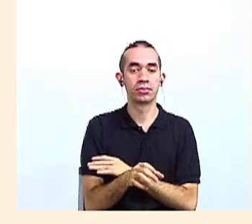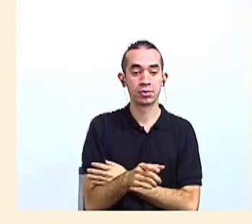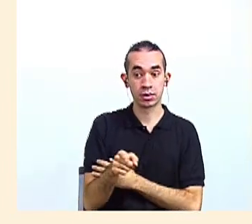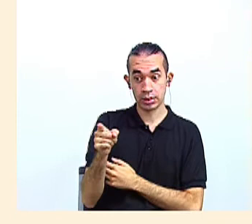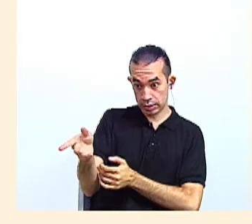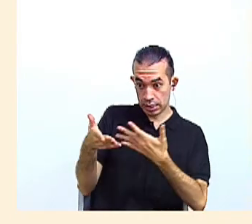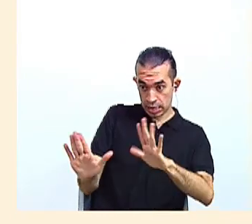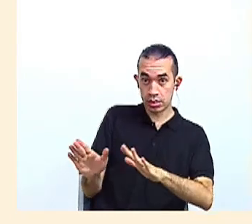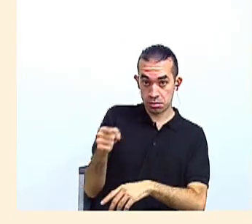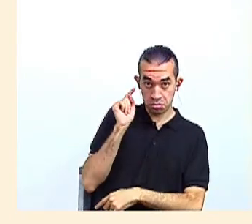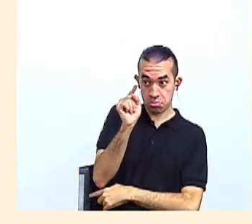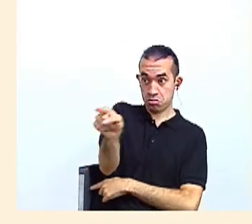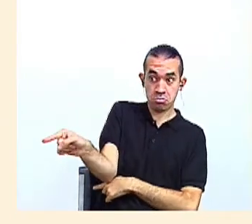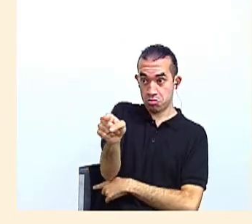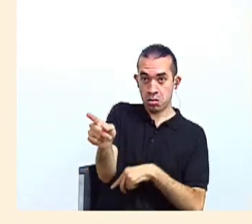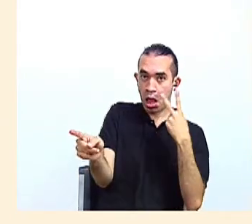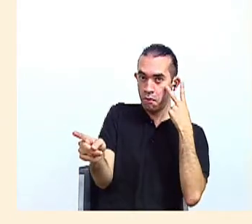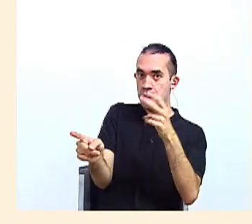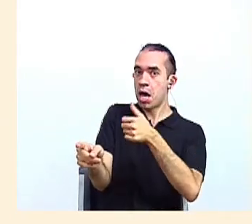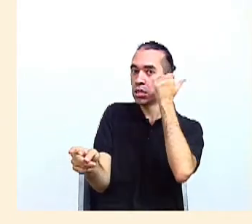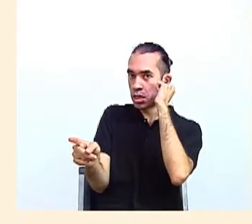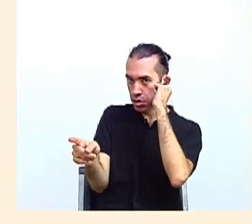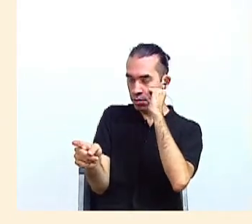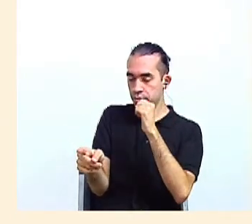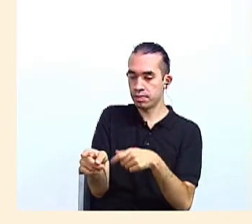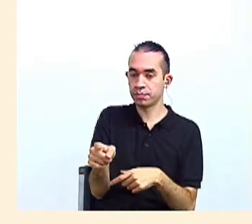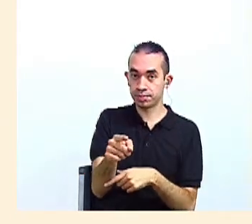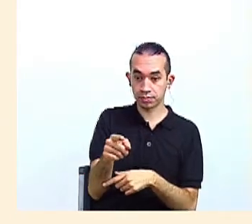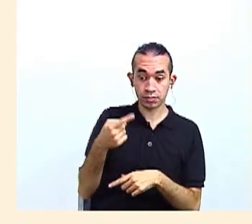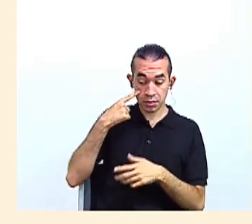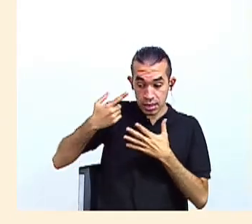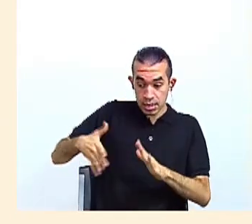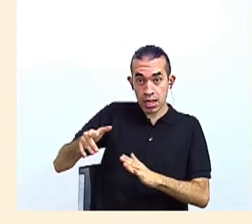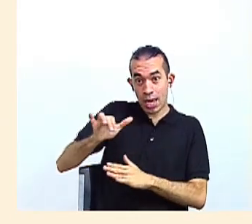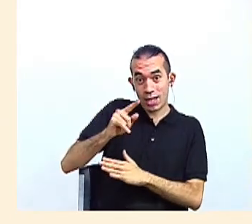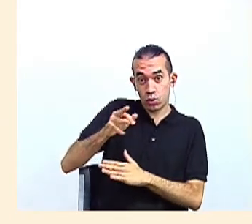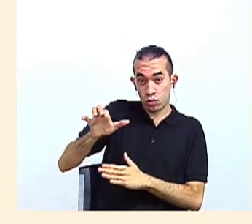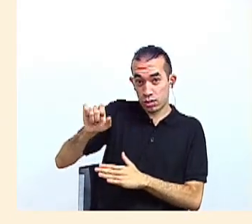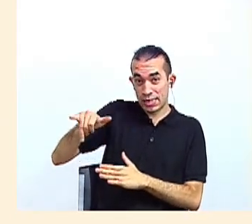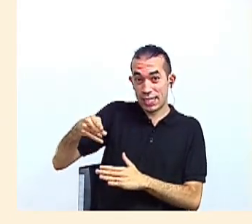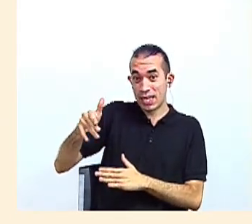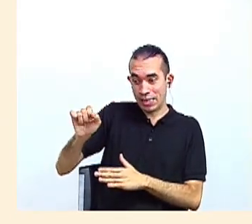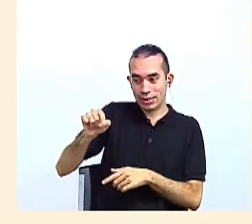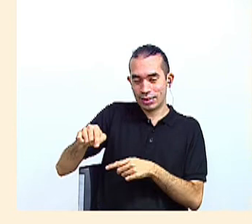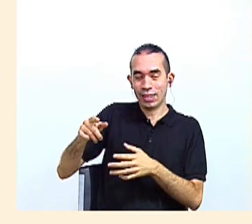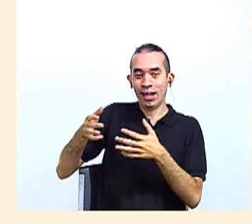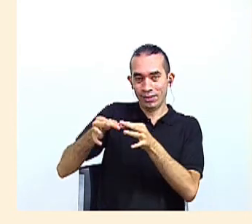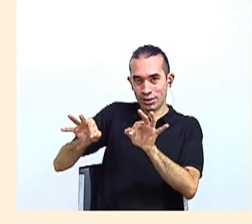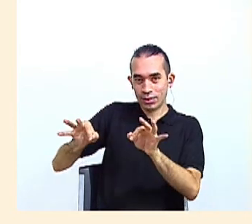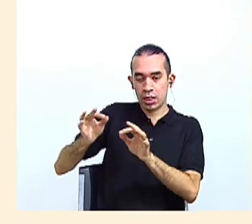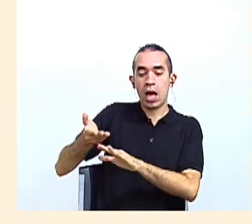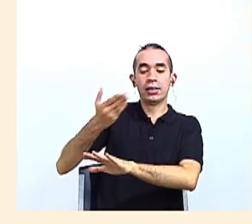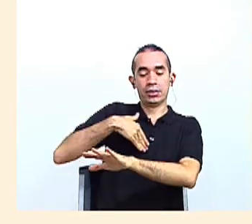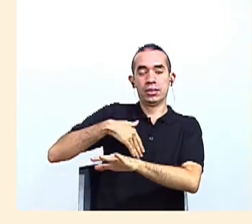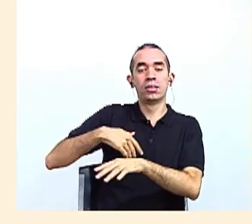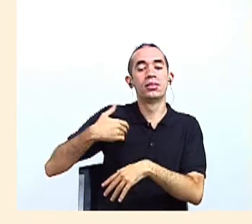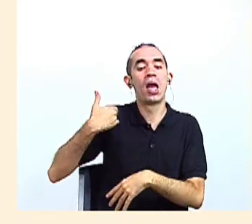ayer. Sí, en este caso el antecedente es a tus hijas. El antecedente está en femenino y en